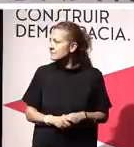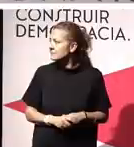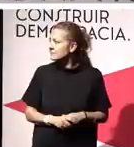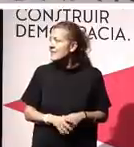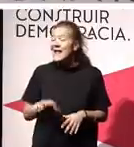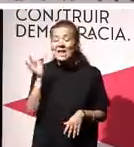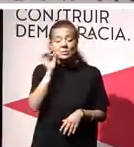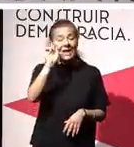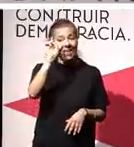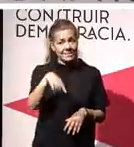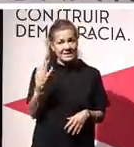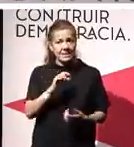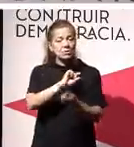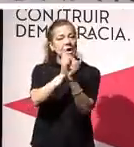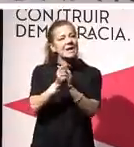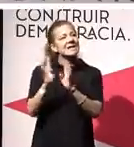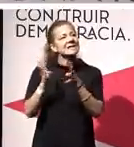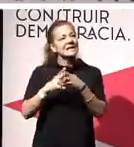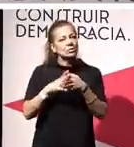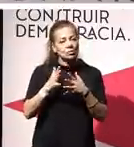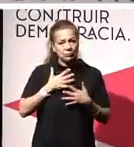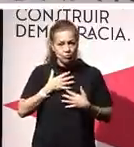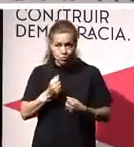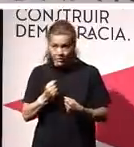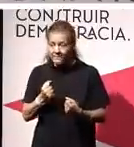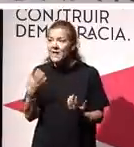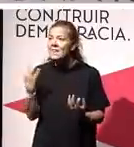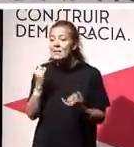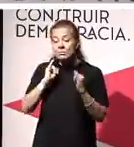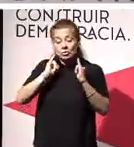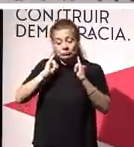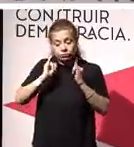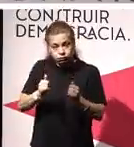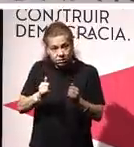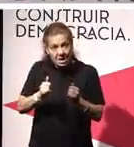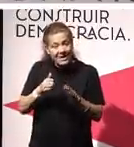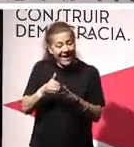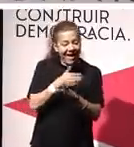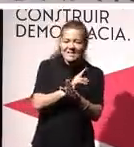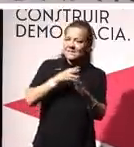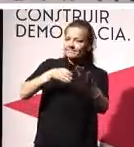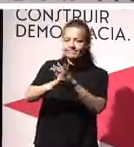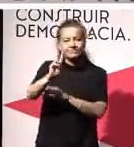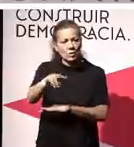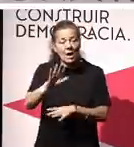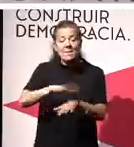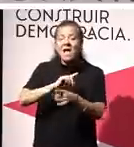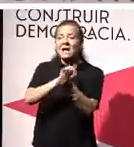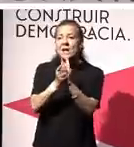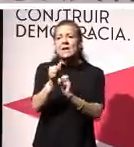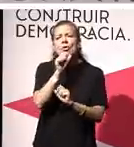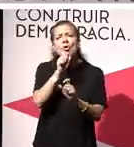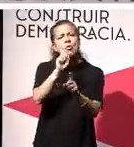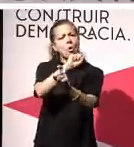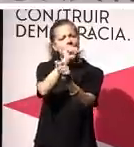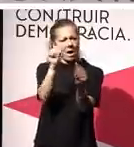Las mujeres, además, tenemos que cambiar las estructuras de poder. Tenemos que llegar allí donde nunca hemos llegado, para cambiar la forma de hacer las